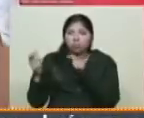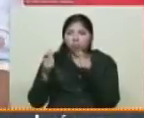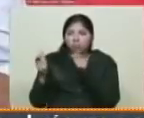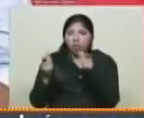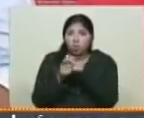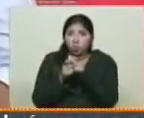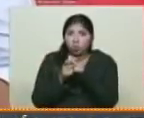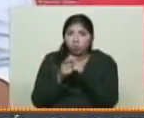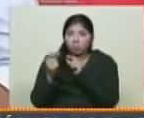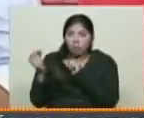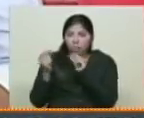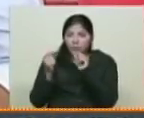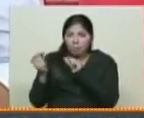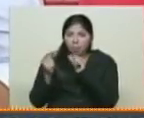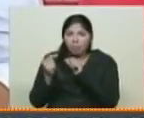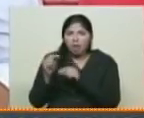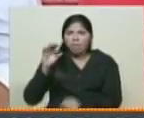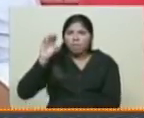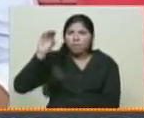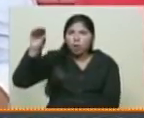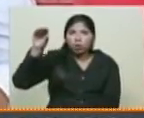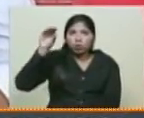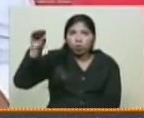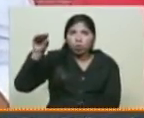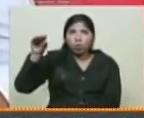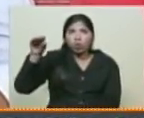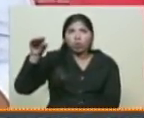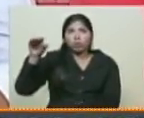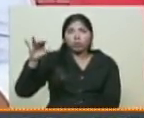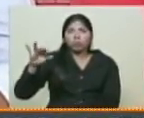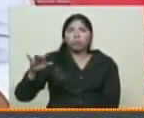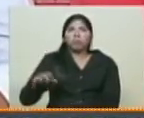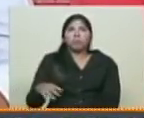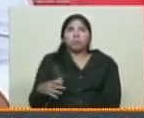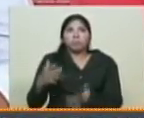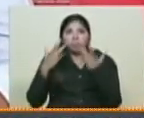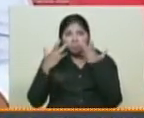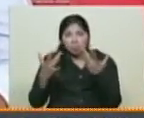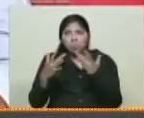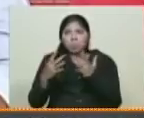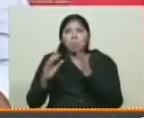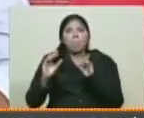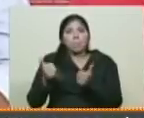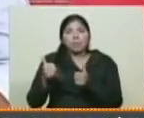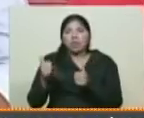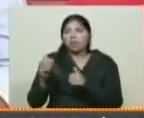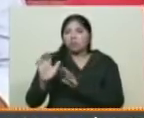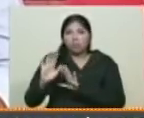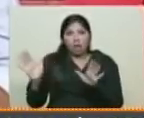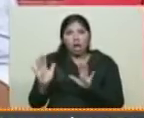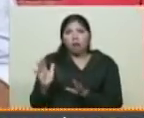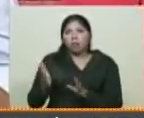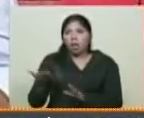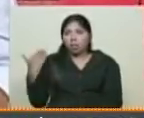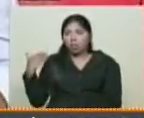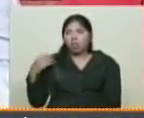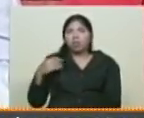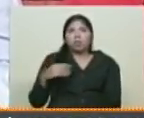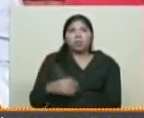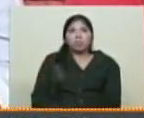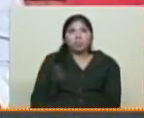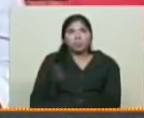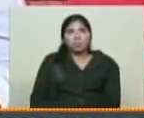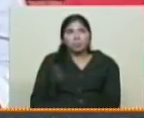las perspectivas que tenemos para este 2018, que de una vez comenzando, nuestro presidente Nicolás Maduro,